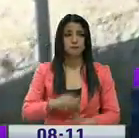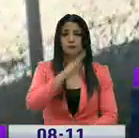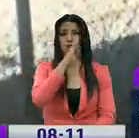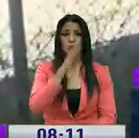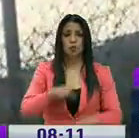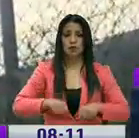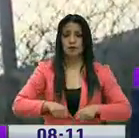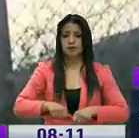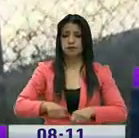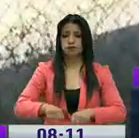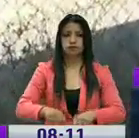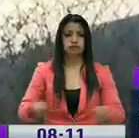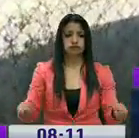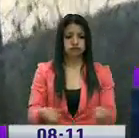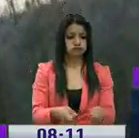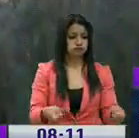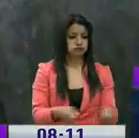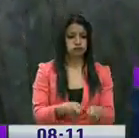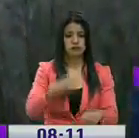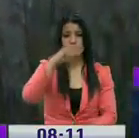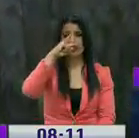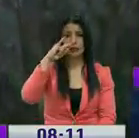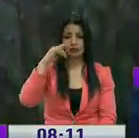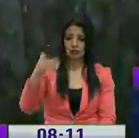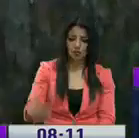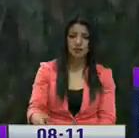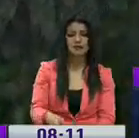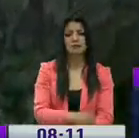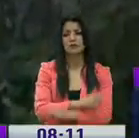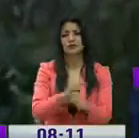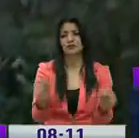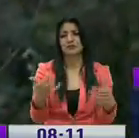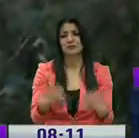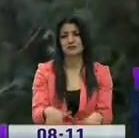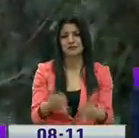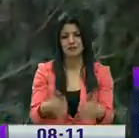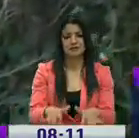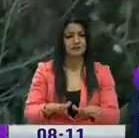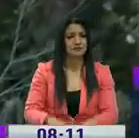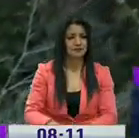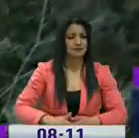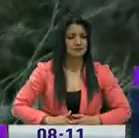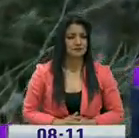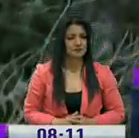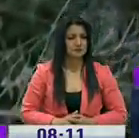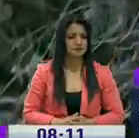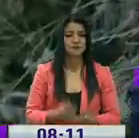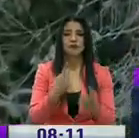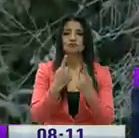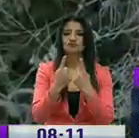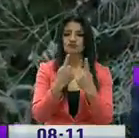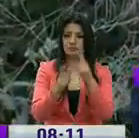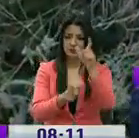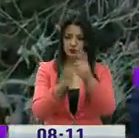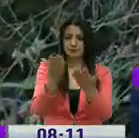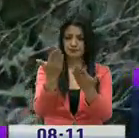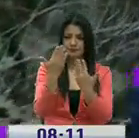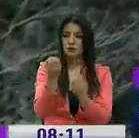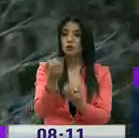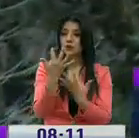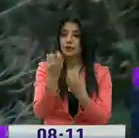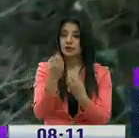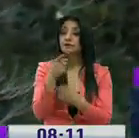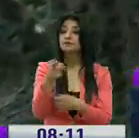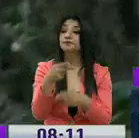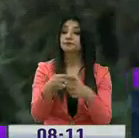podada. Miren hasta dónde me llega para un niño. Es imposible jugar en este espacio verde. Voy a conversar con más vecinos para que nos comenten.